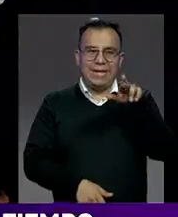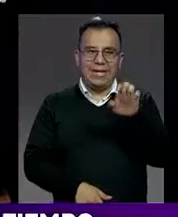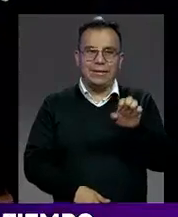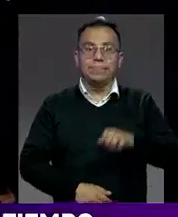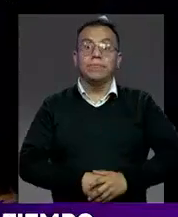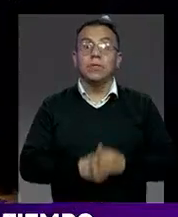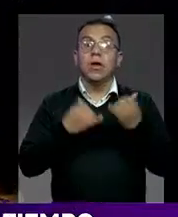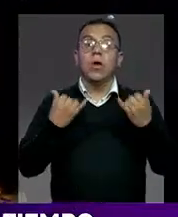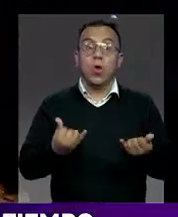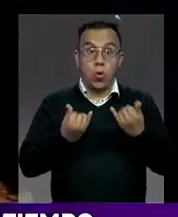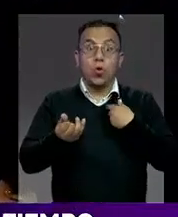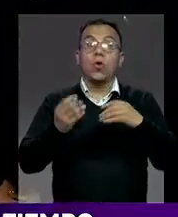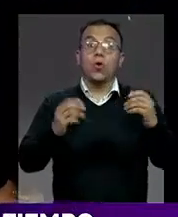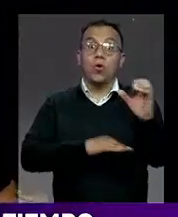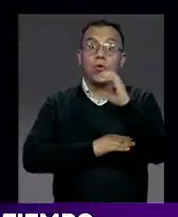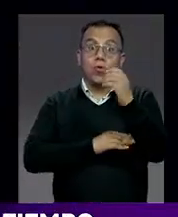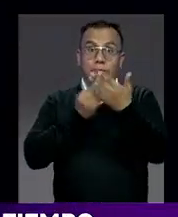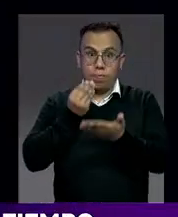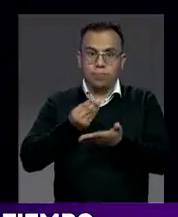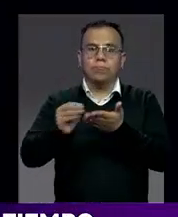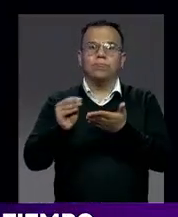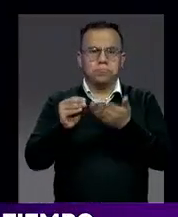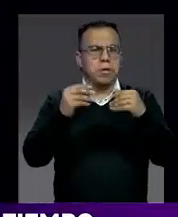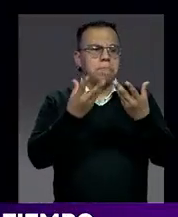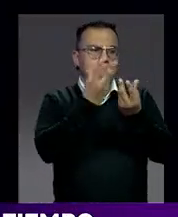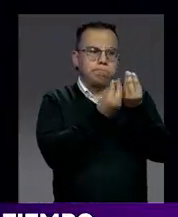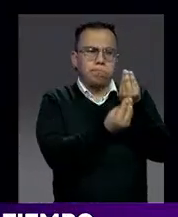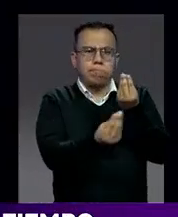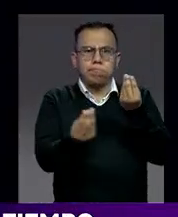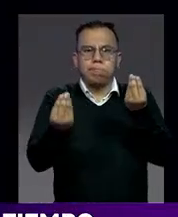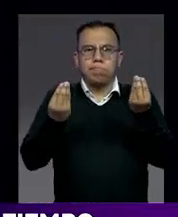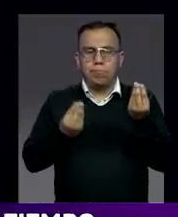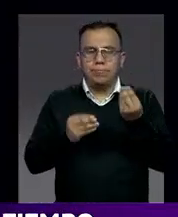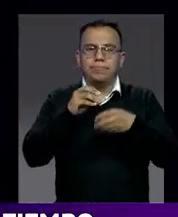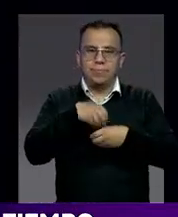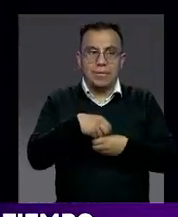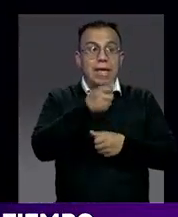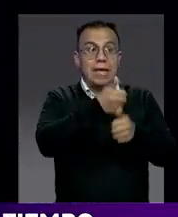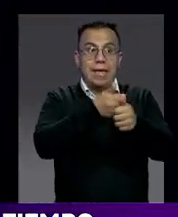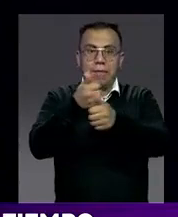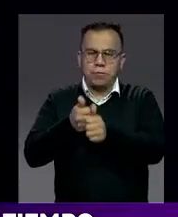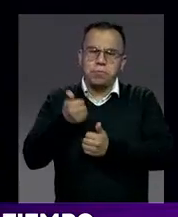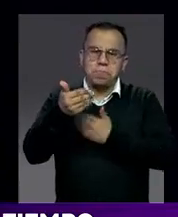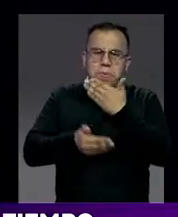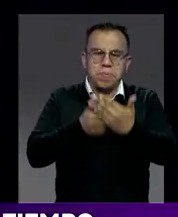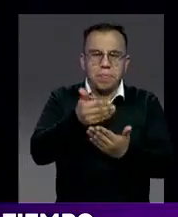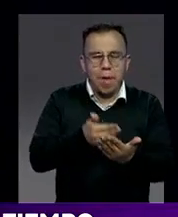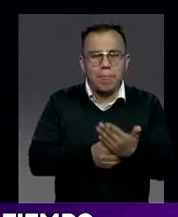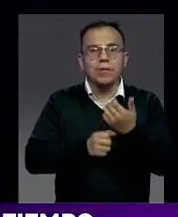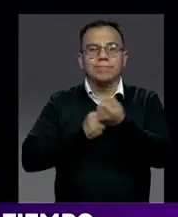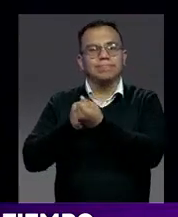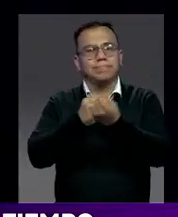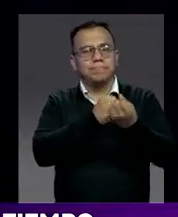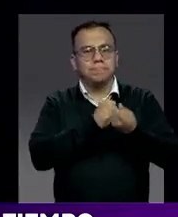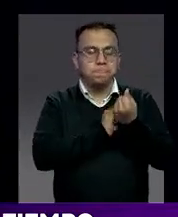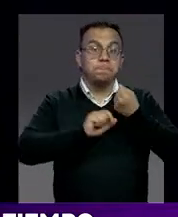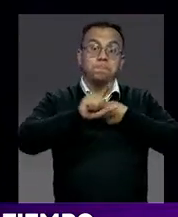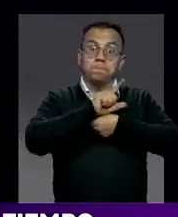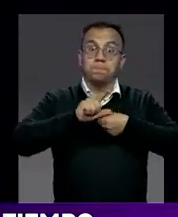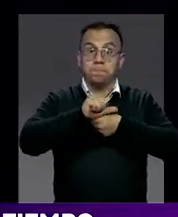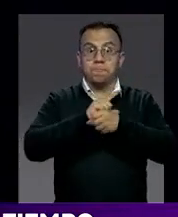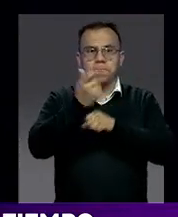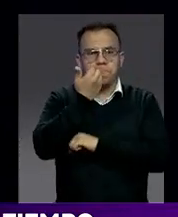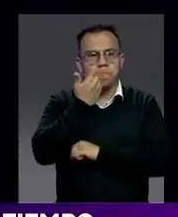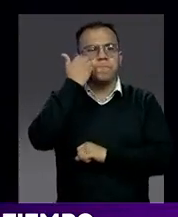colombia compra eficiente ya tiene abiertas las categorías para el para el inpec y algunos programas de apoyo local para adulto mayor